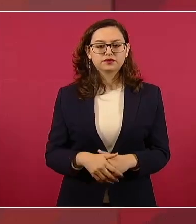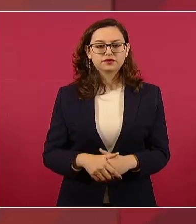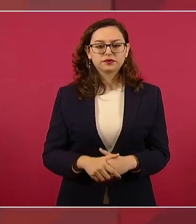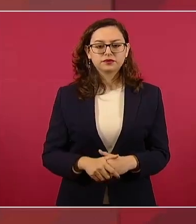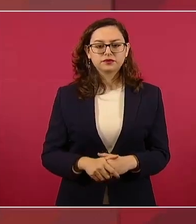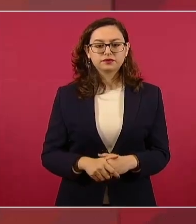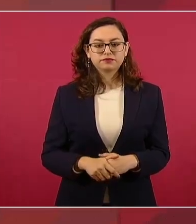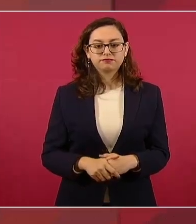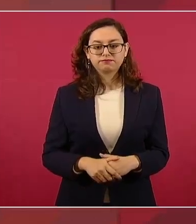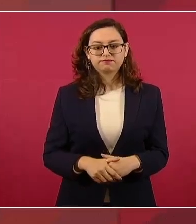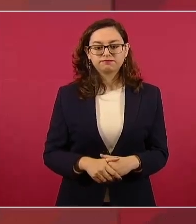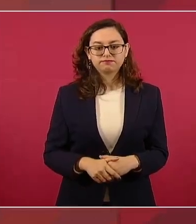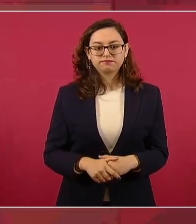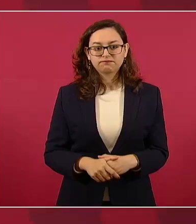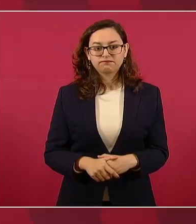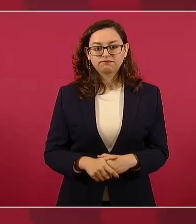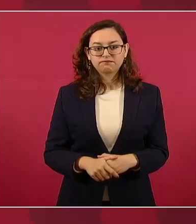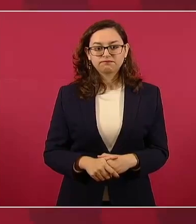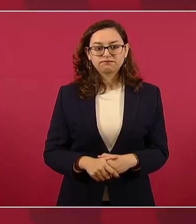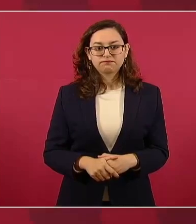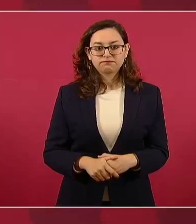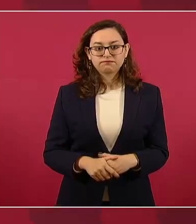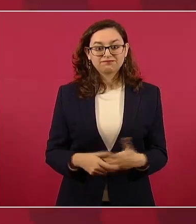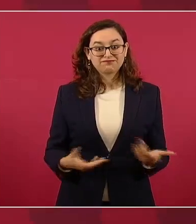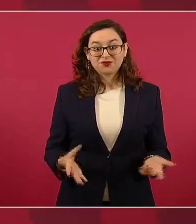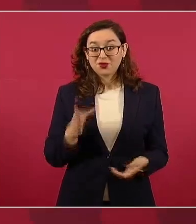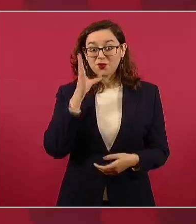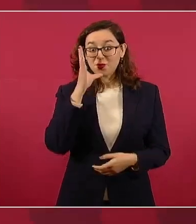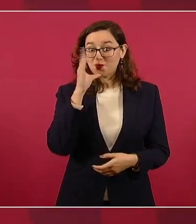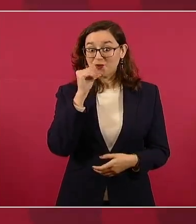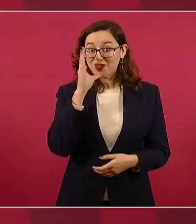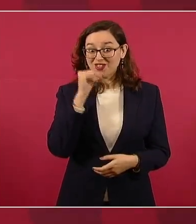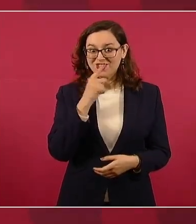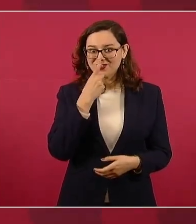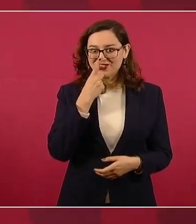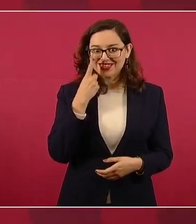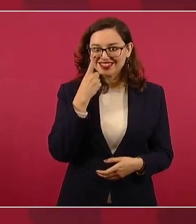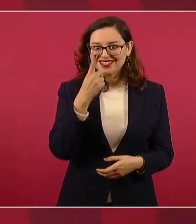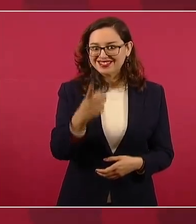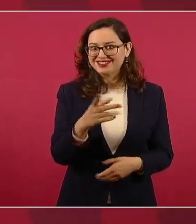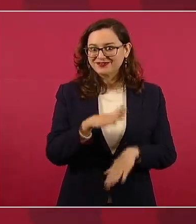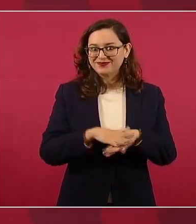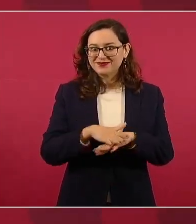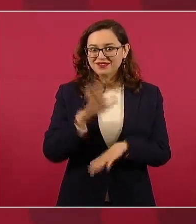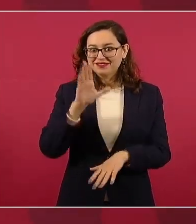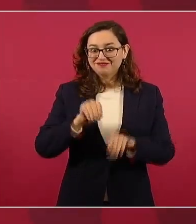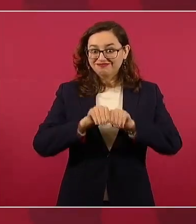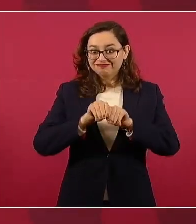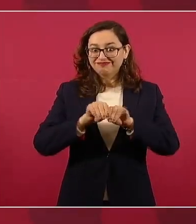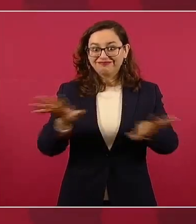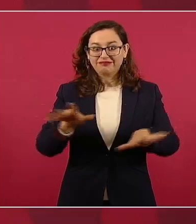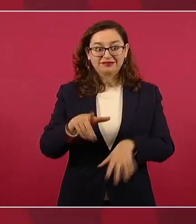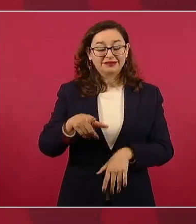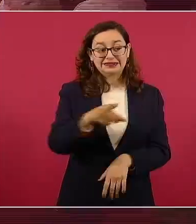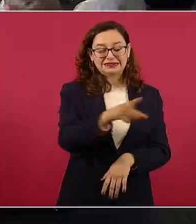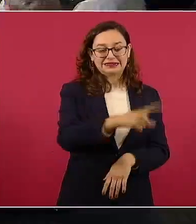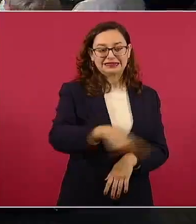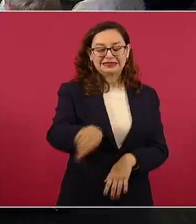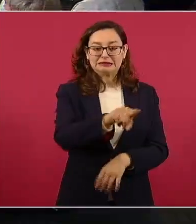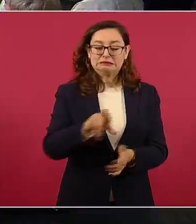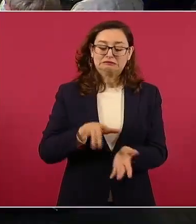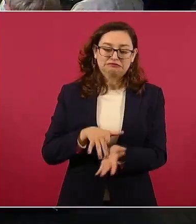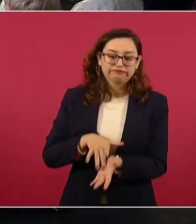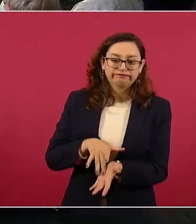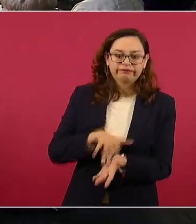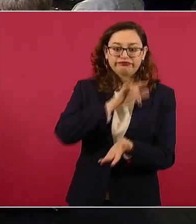Y no puedo hablar más porque no lo vayan a utilizar. Los Claudios González, ¿cómo se llama este